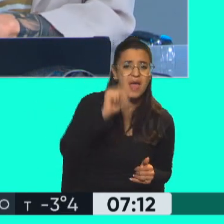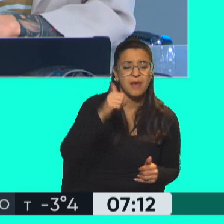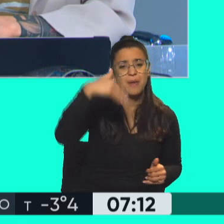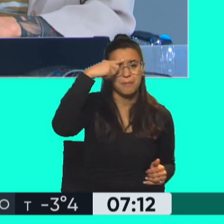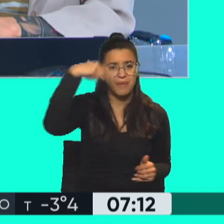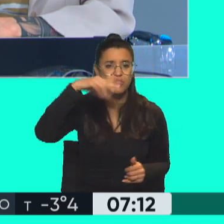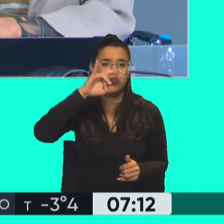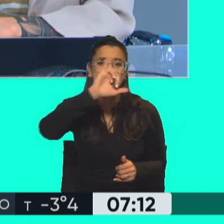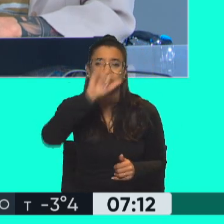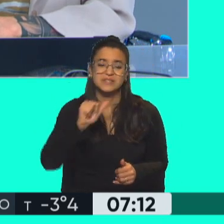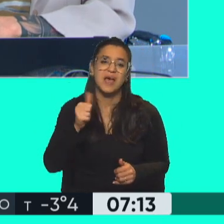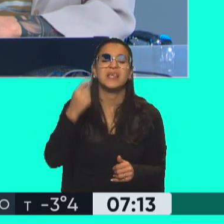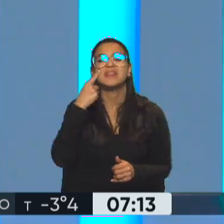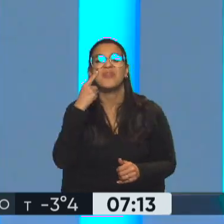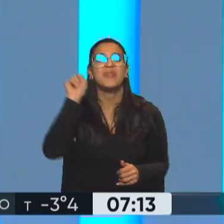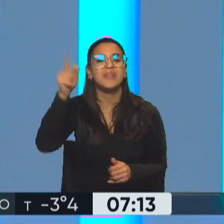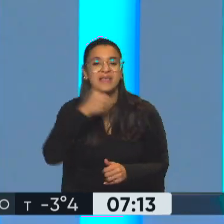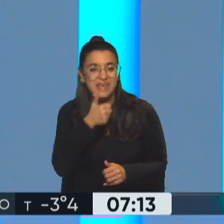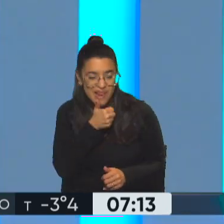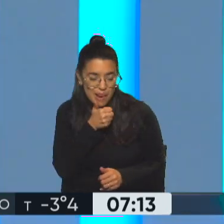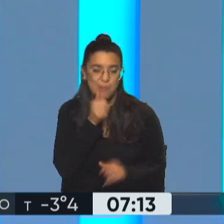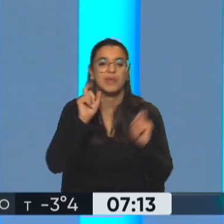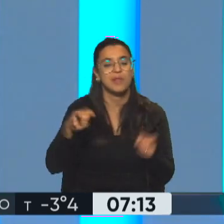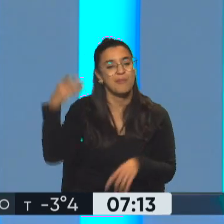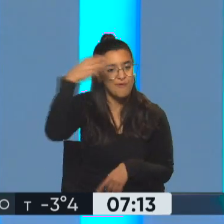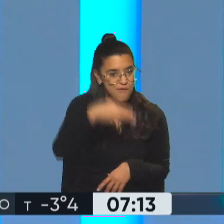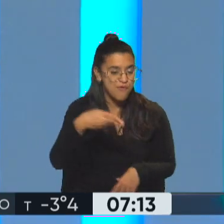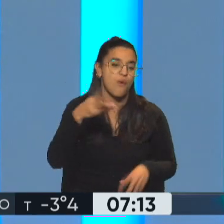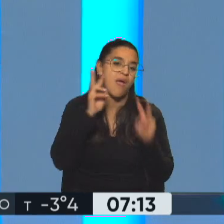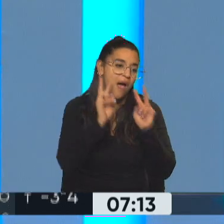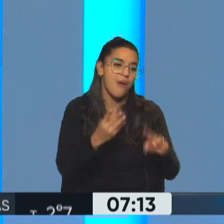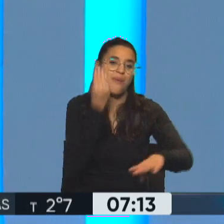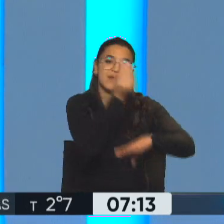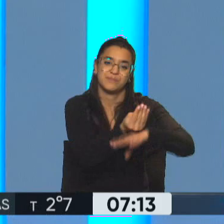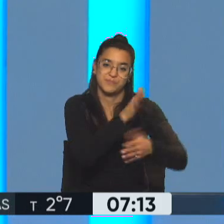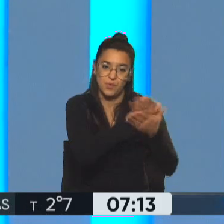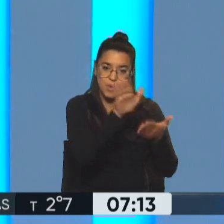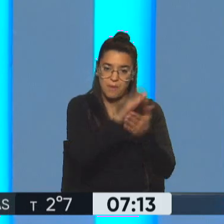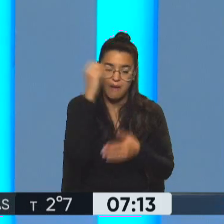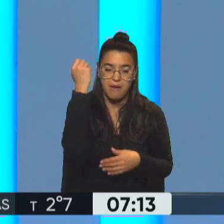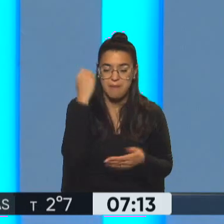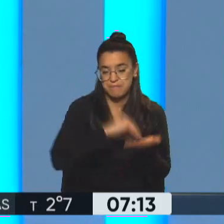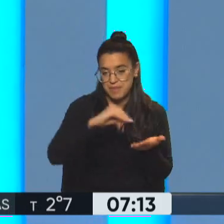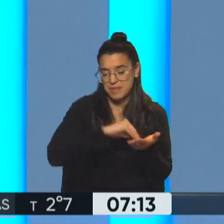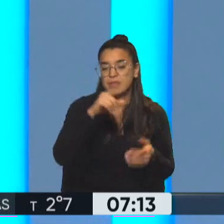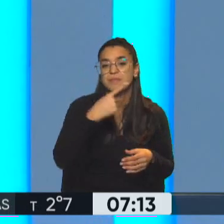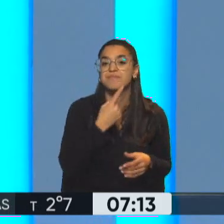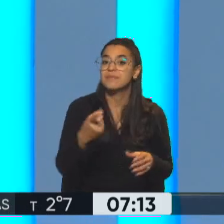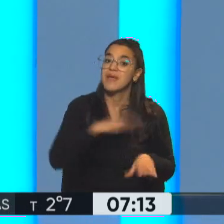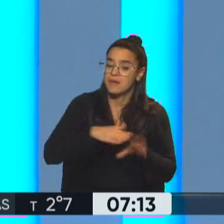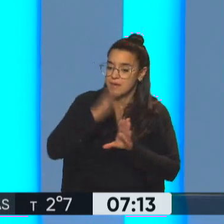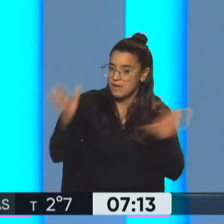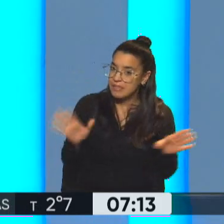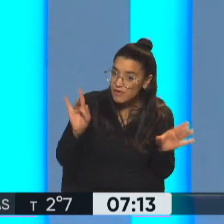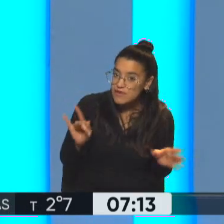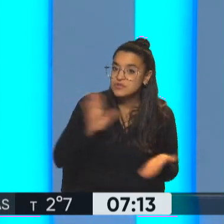intendente de quilmes estuvo también presenciando la asunción de silvina batakis que arranca una gestión difícil en